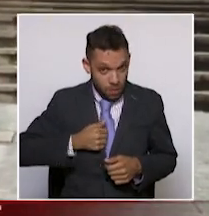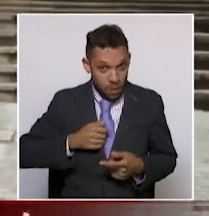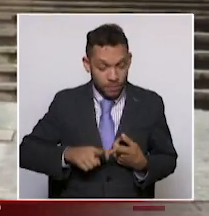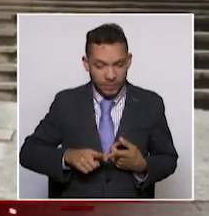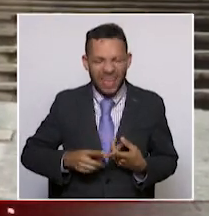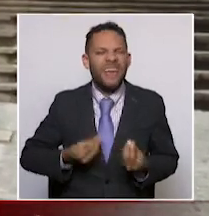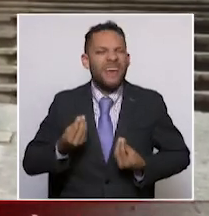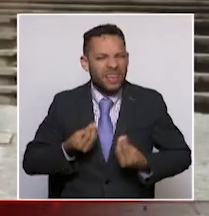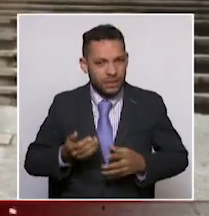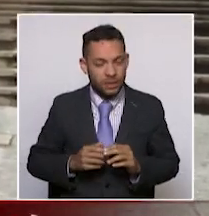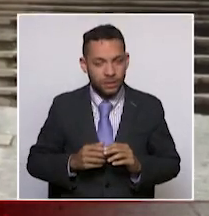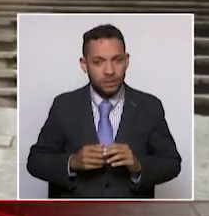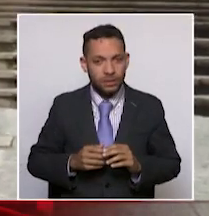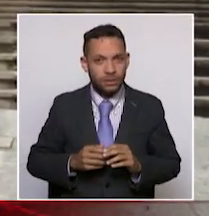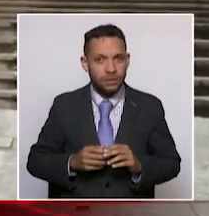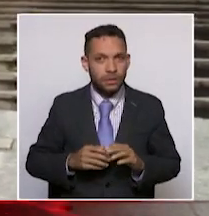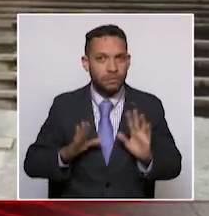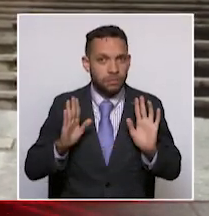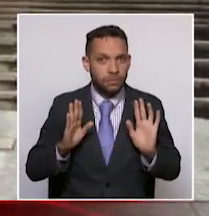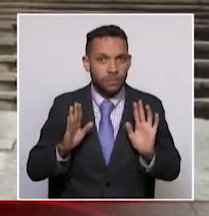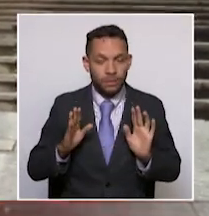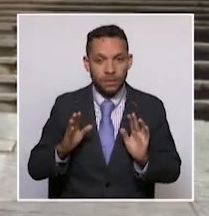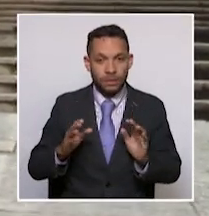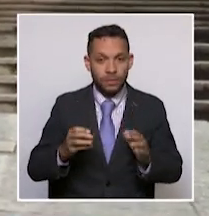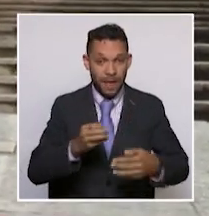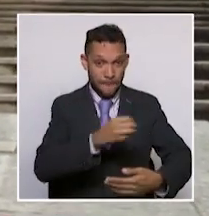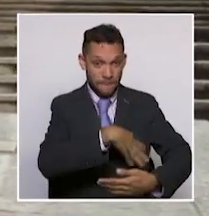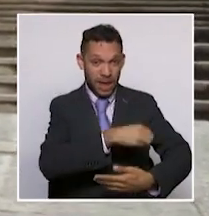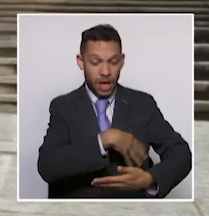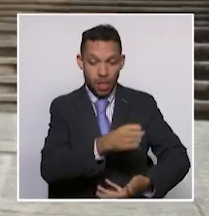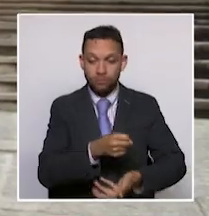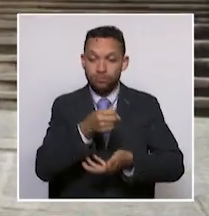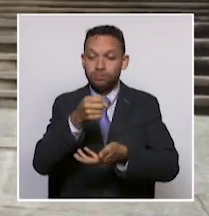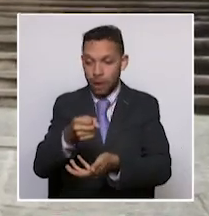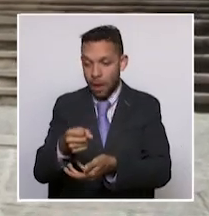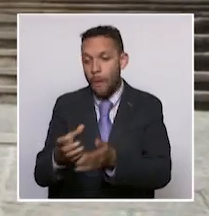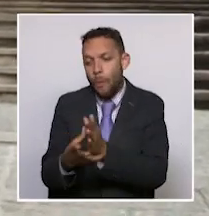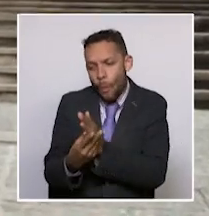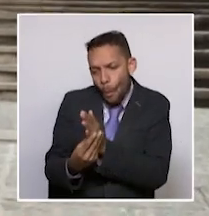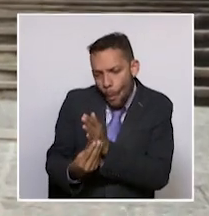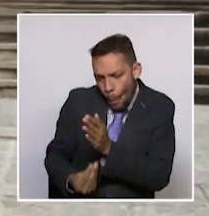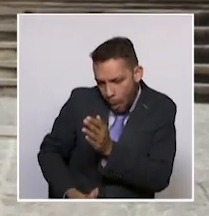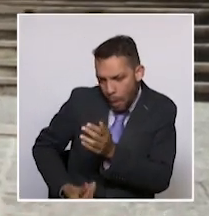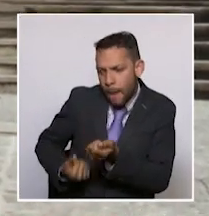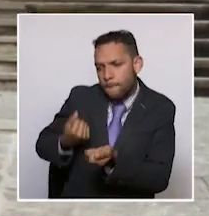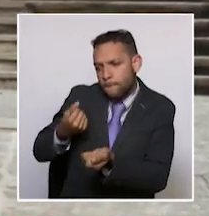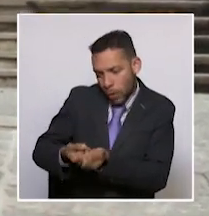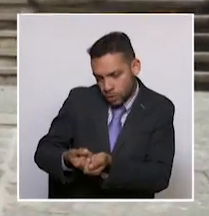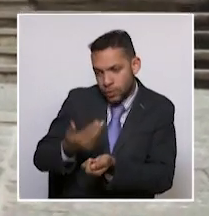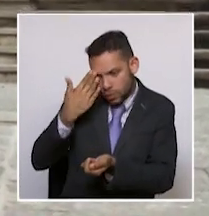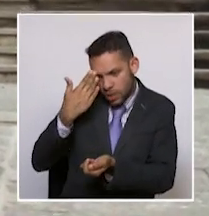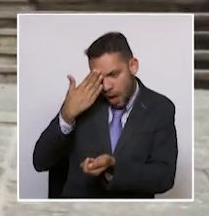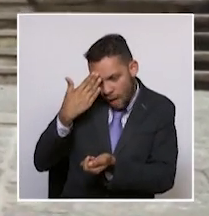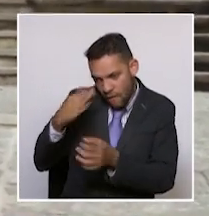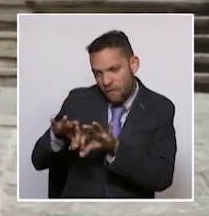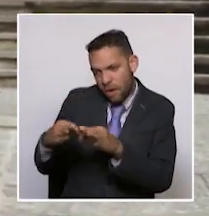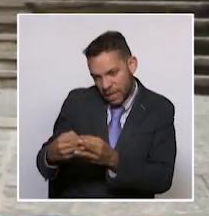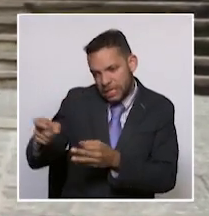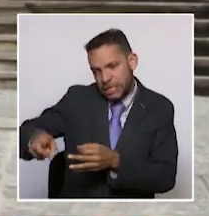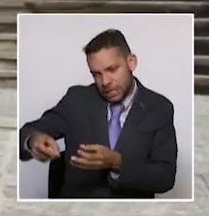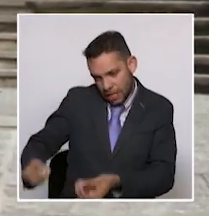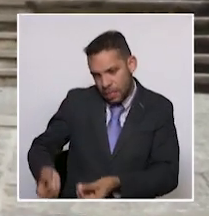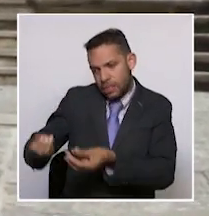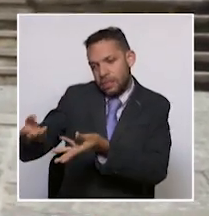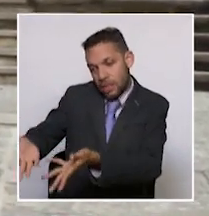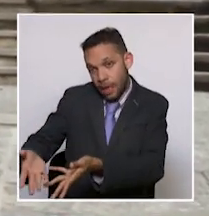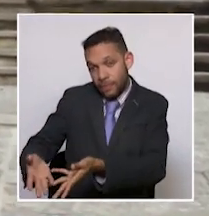bien hago un mercado y lo llevo a una persona pobre, vergonzante, que sepa yo que en realidad lo necesita.